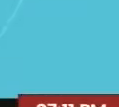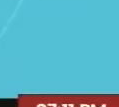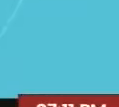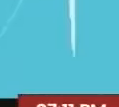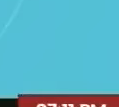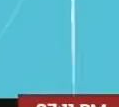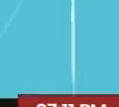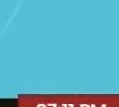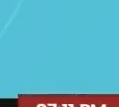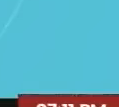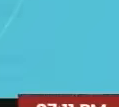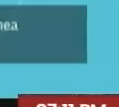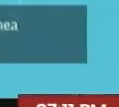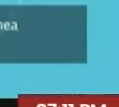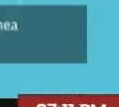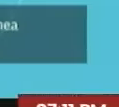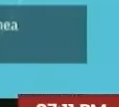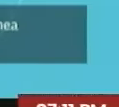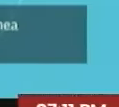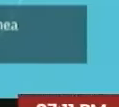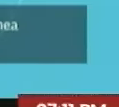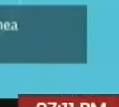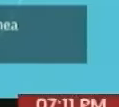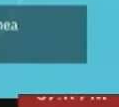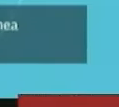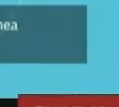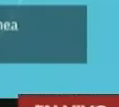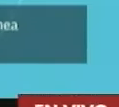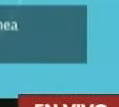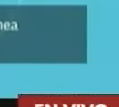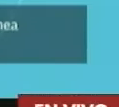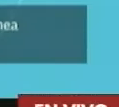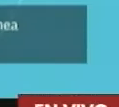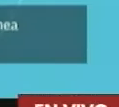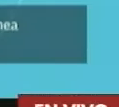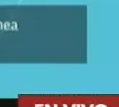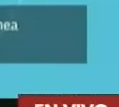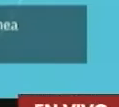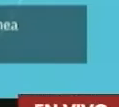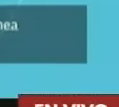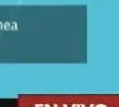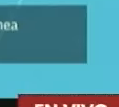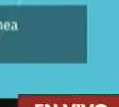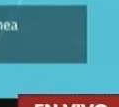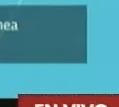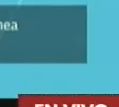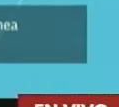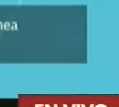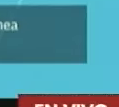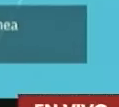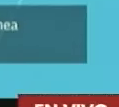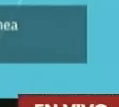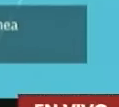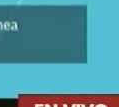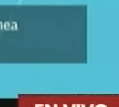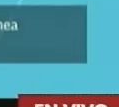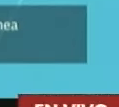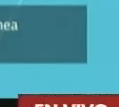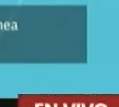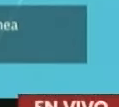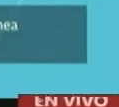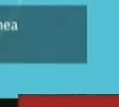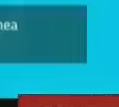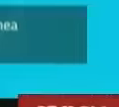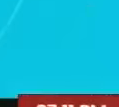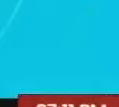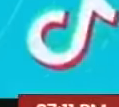mediático. ¿Y qué pasó? Que el comandante Chávez ahí mismo lanzó una línea democratizadora de los